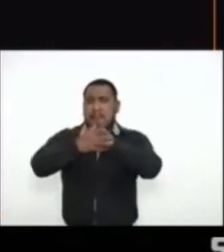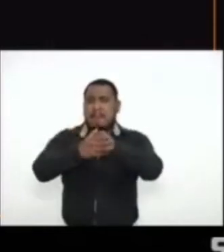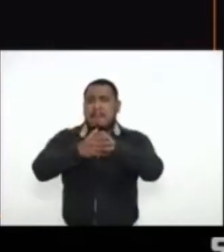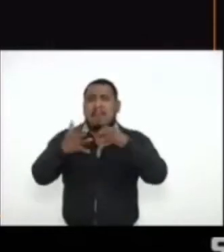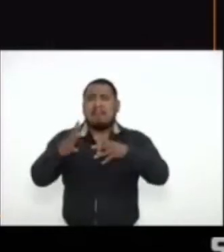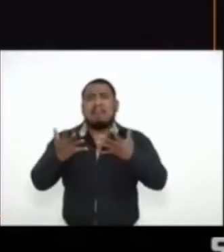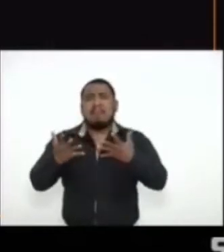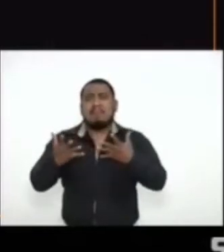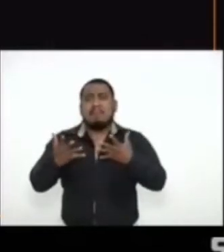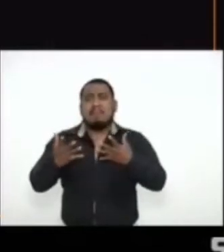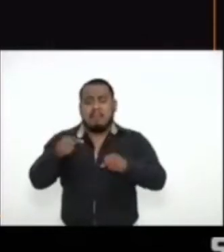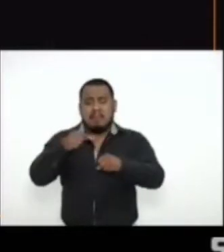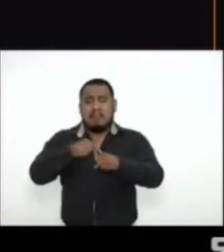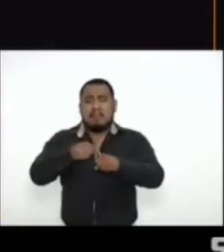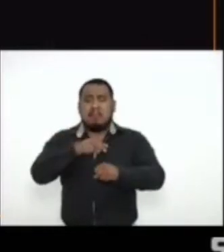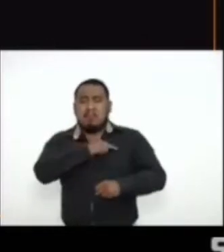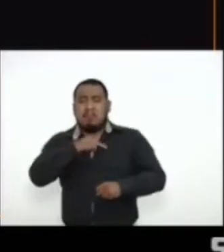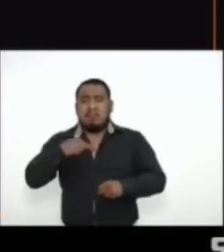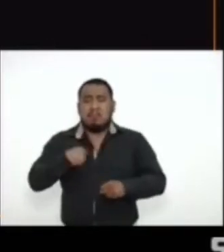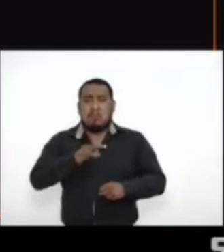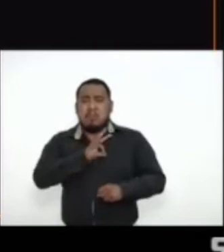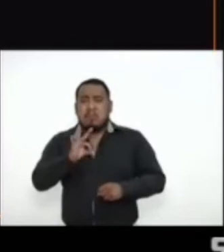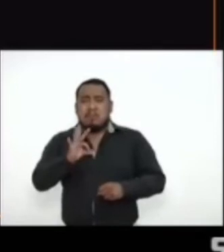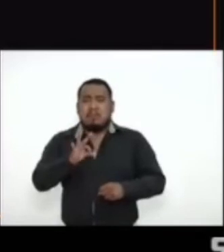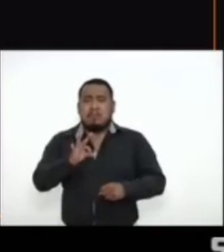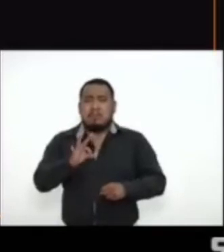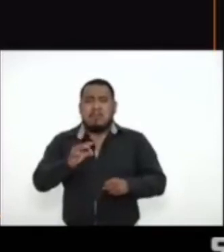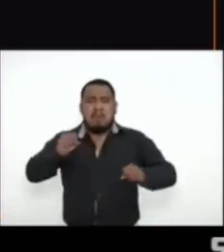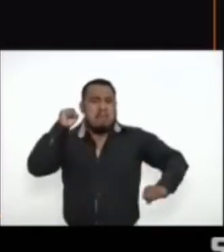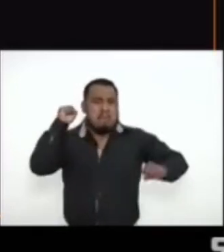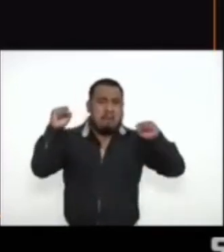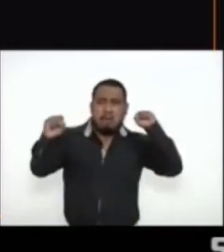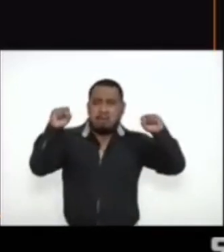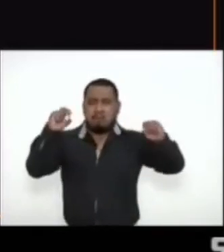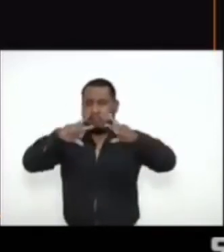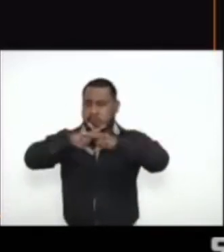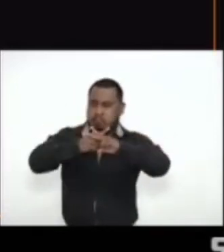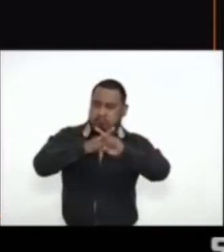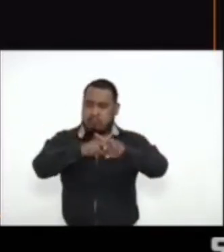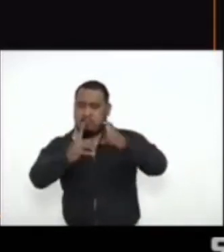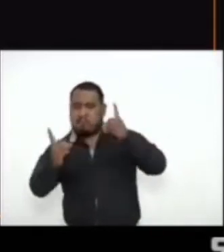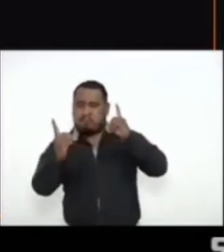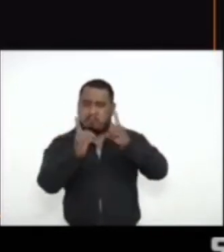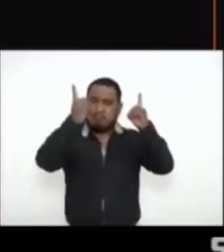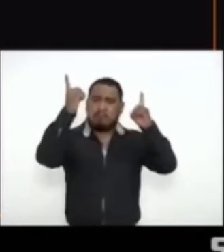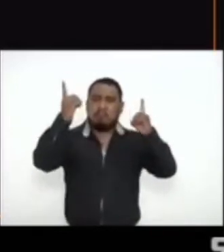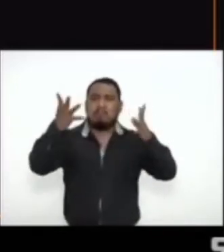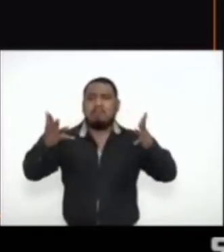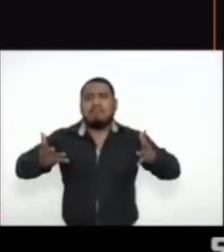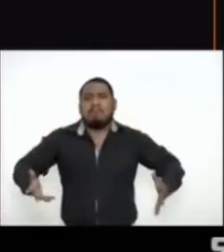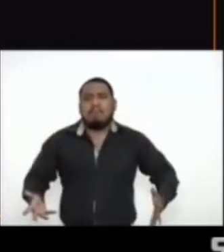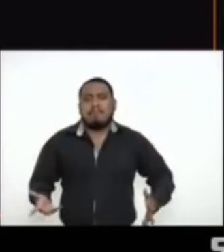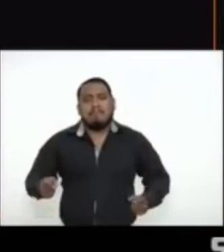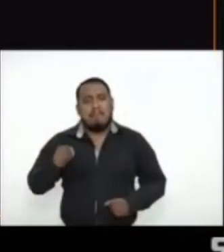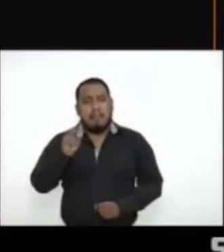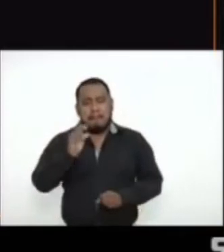hace posible que nosotros podamos correr, luchar, enfrentar, ¿sí? Y